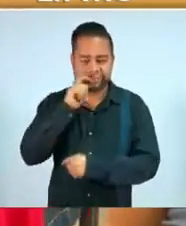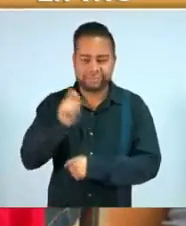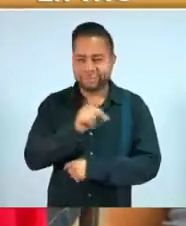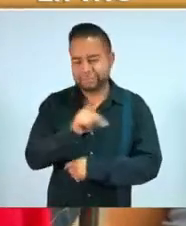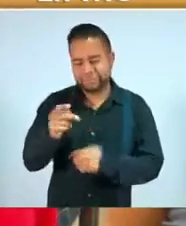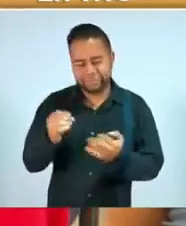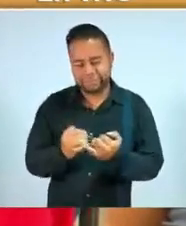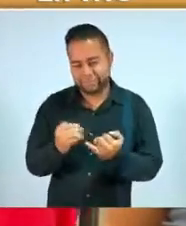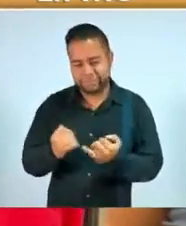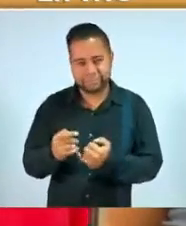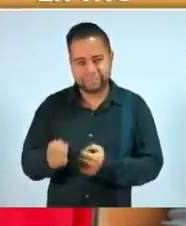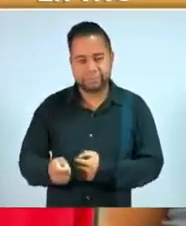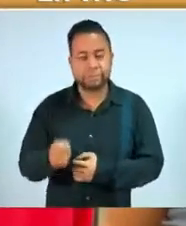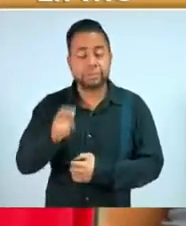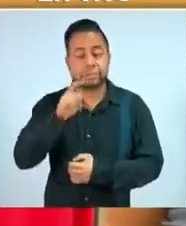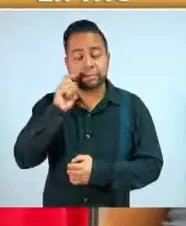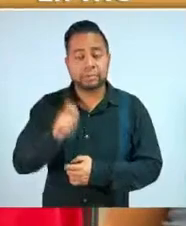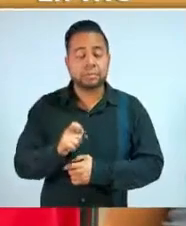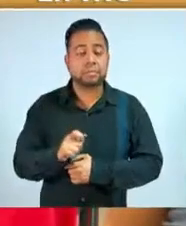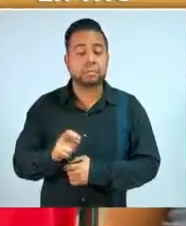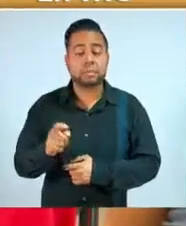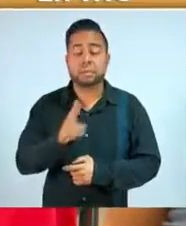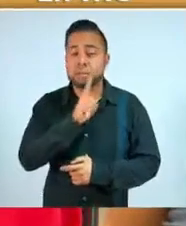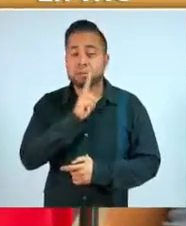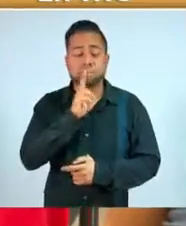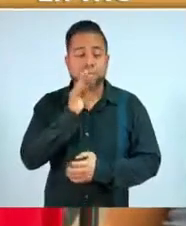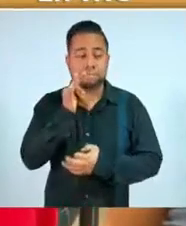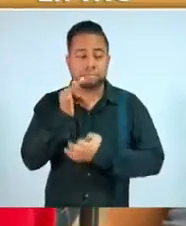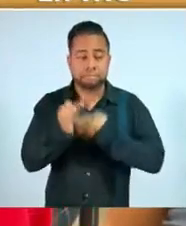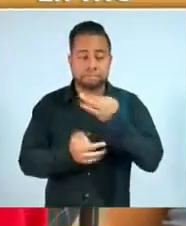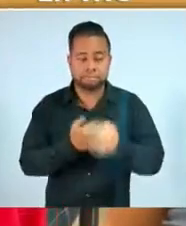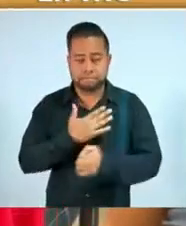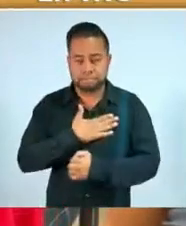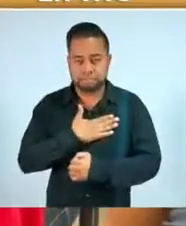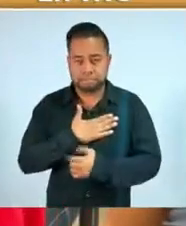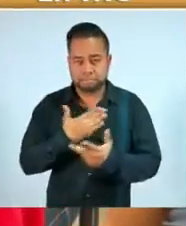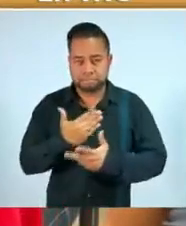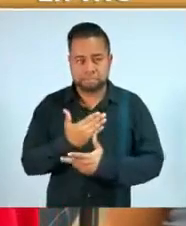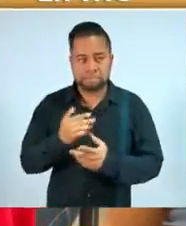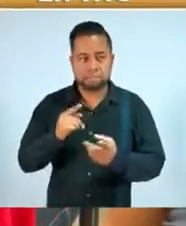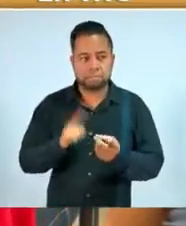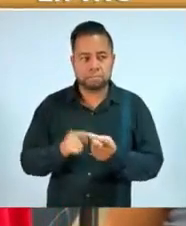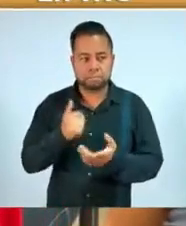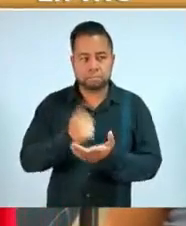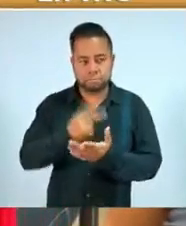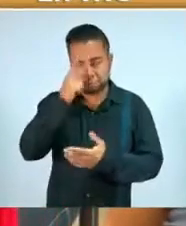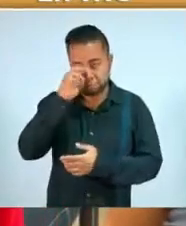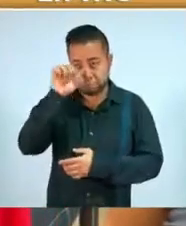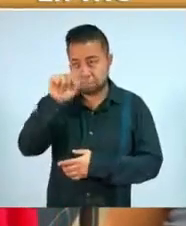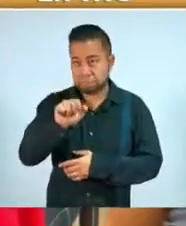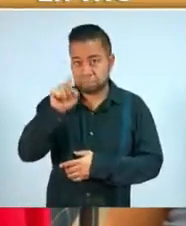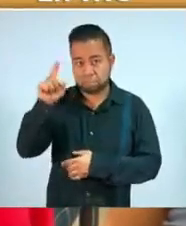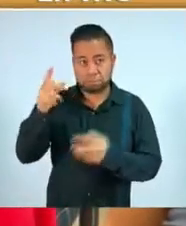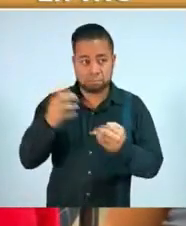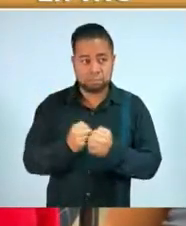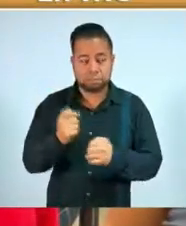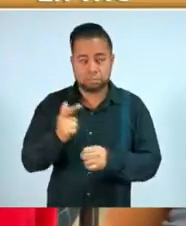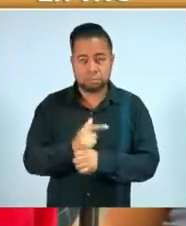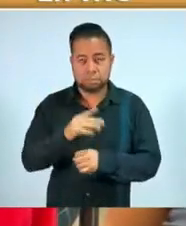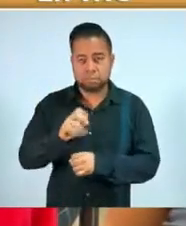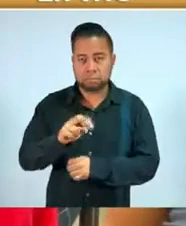ustedes. En el noticiero que su servidor conduce en la Ciudad de México los sábados, junto con el Liceo